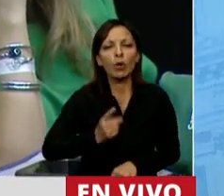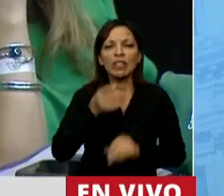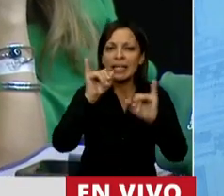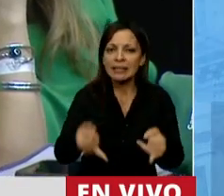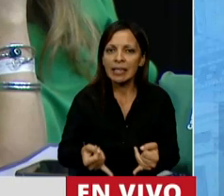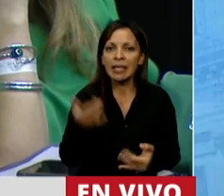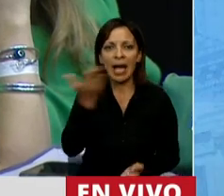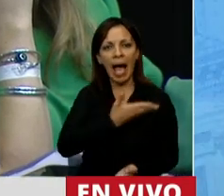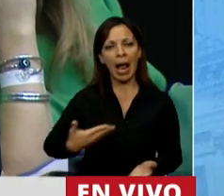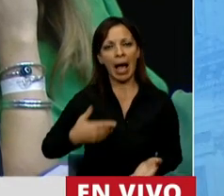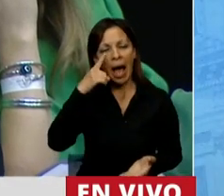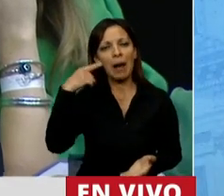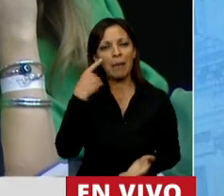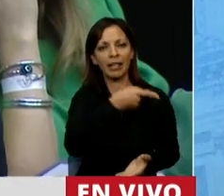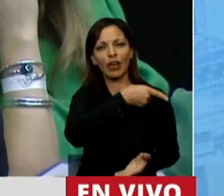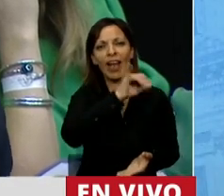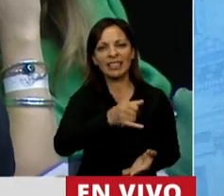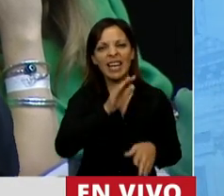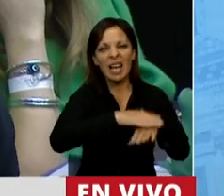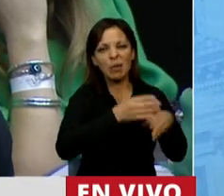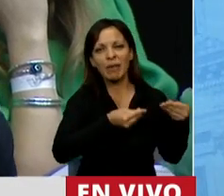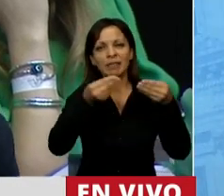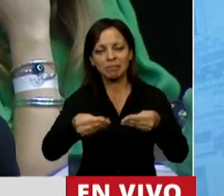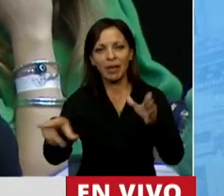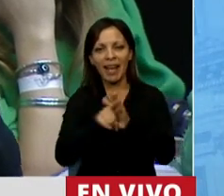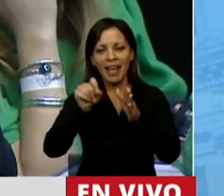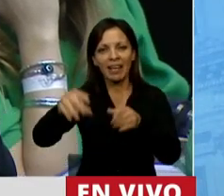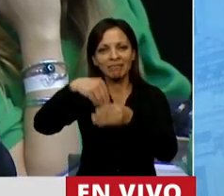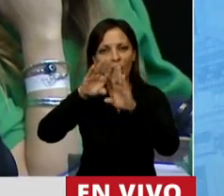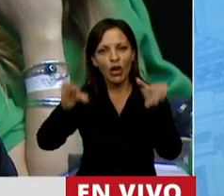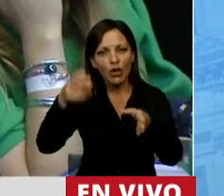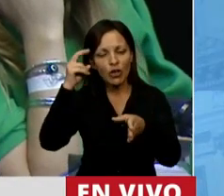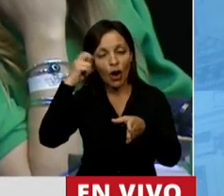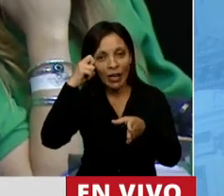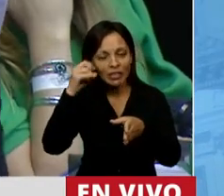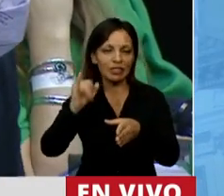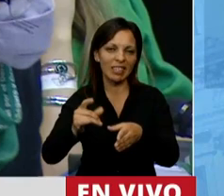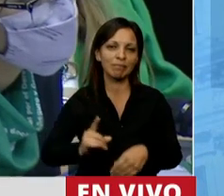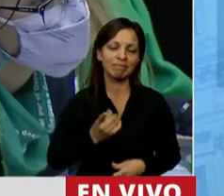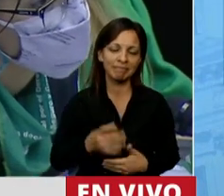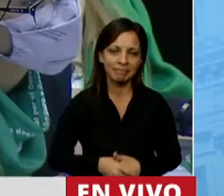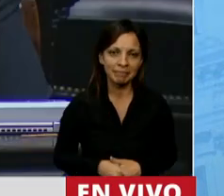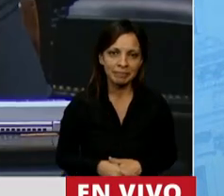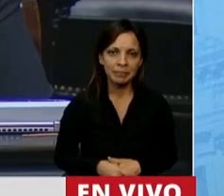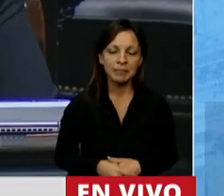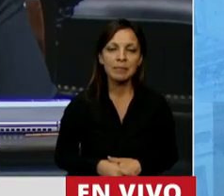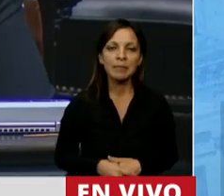sea el presidente Alberto Fernández quien haya enviado esta ley a este Congreso y que nosotros hoy podamos estar aquí votándolo.